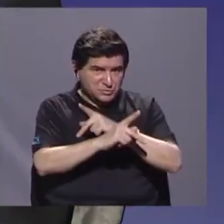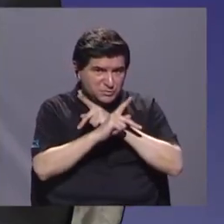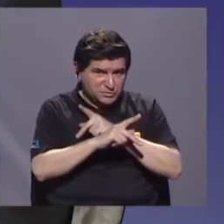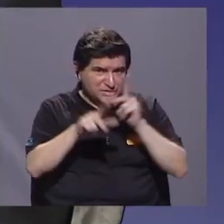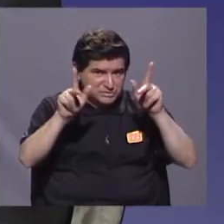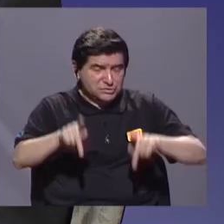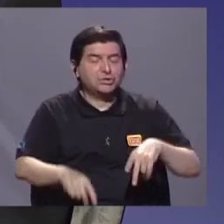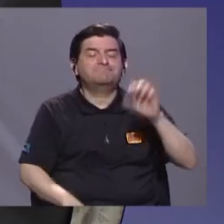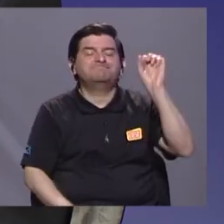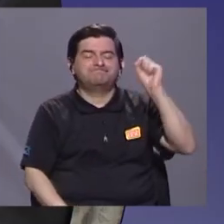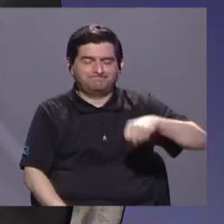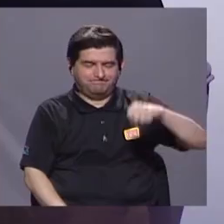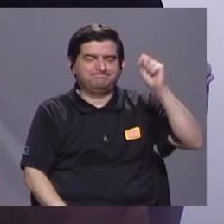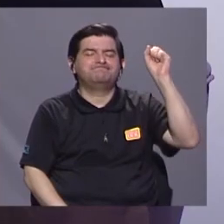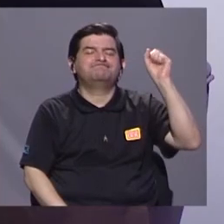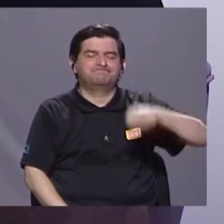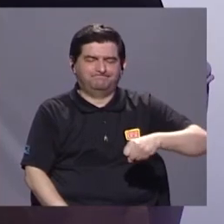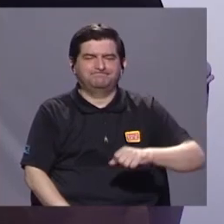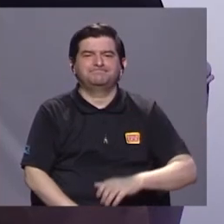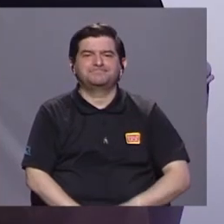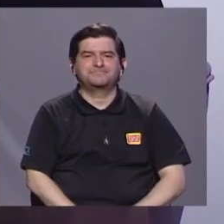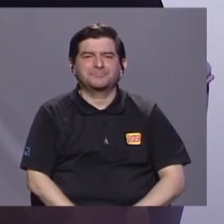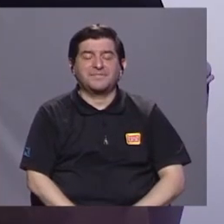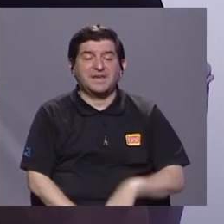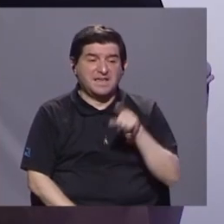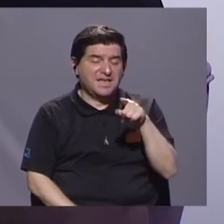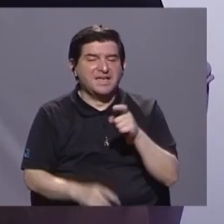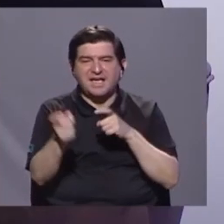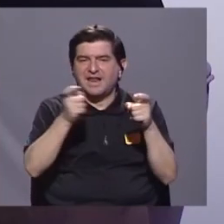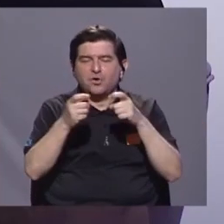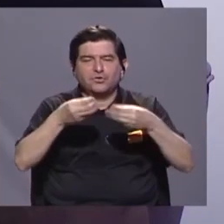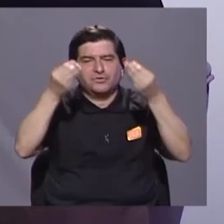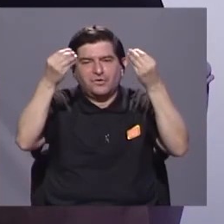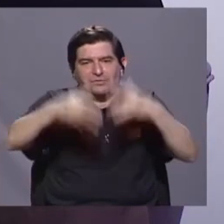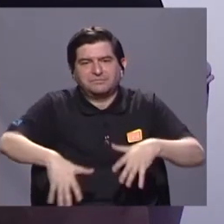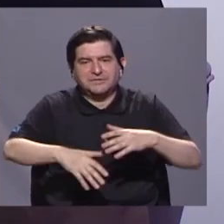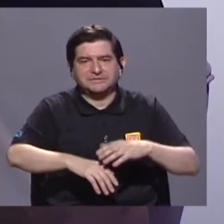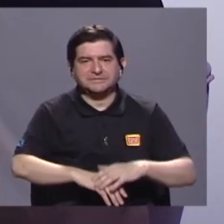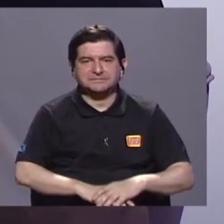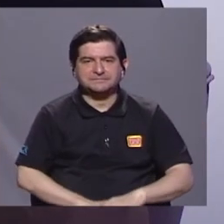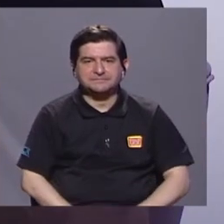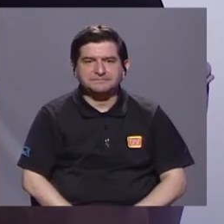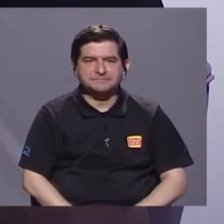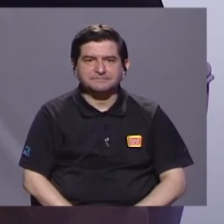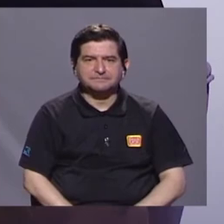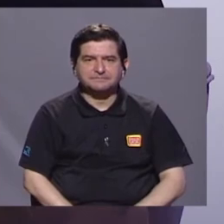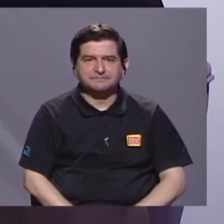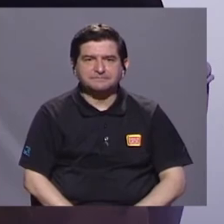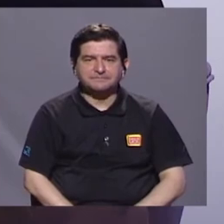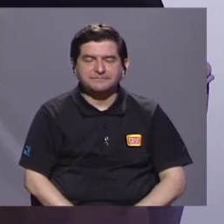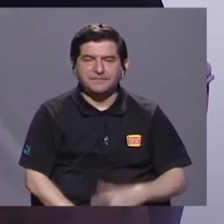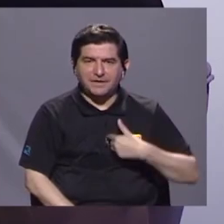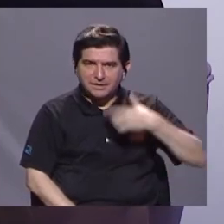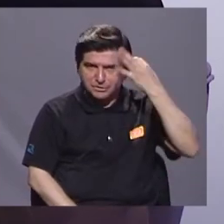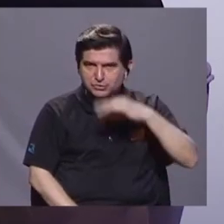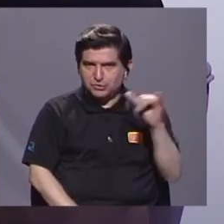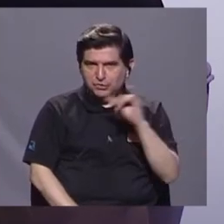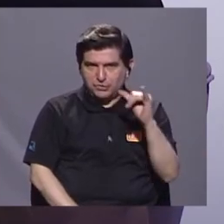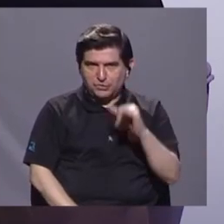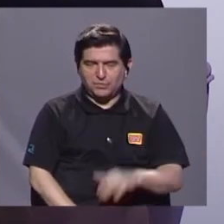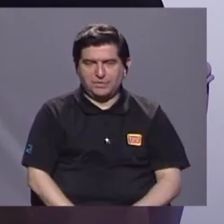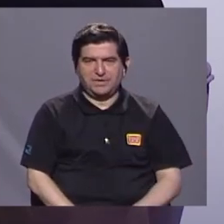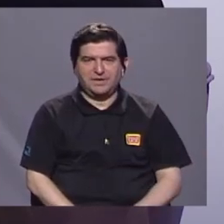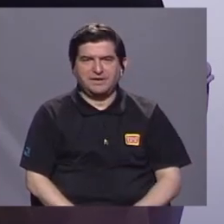bajamos la guardia y si se salió de control entonces para mí también el